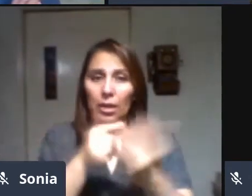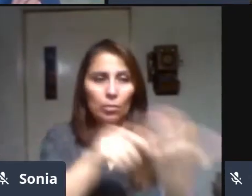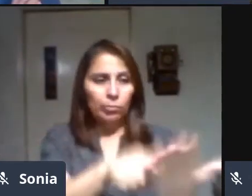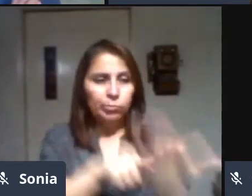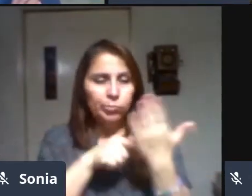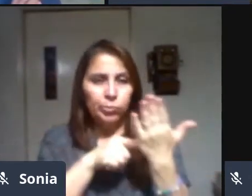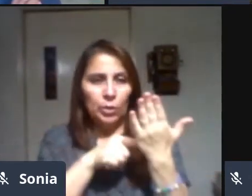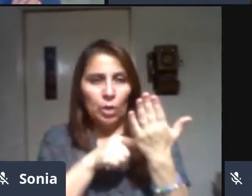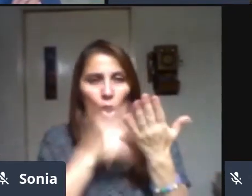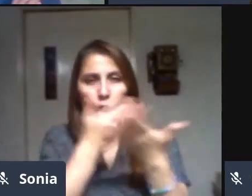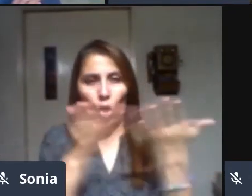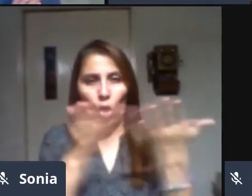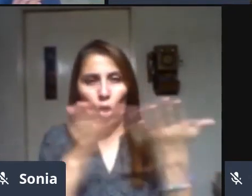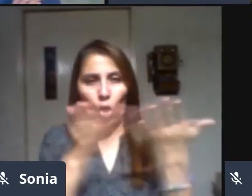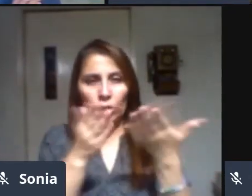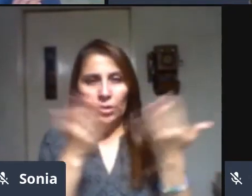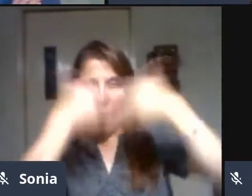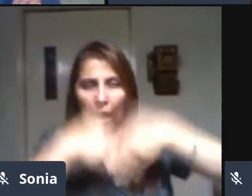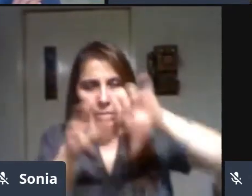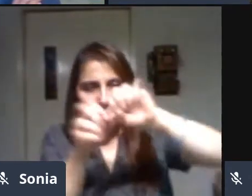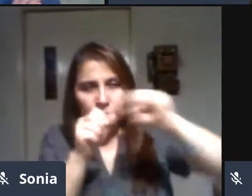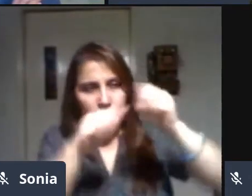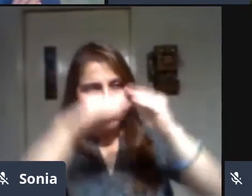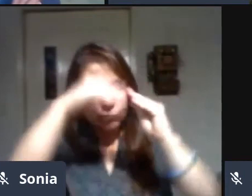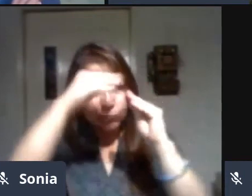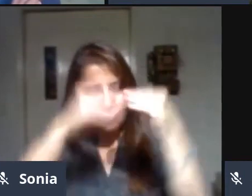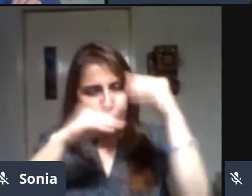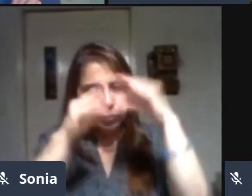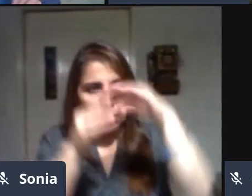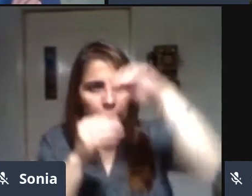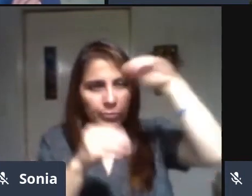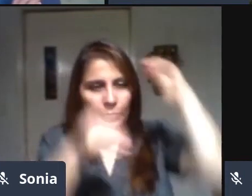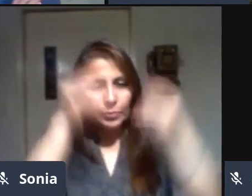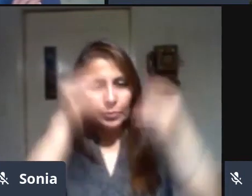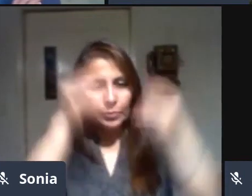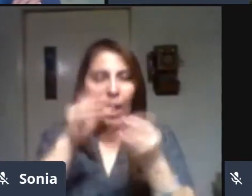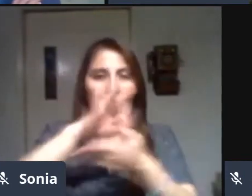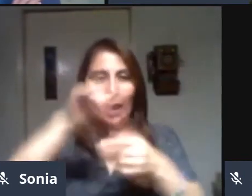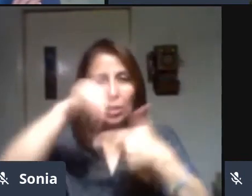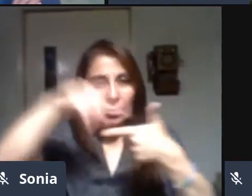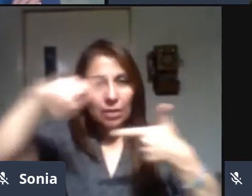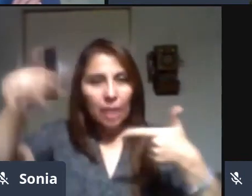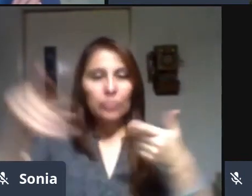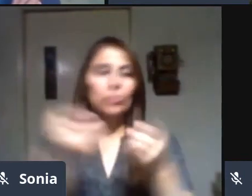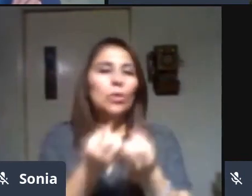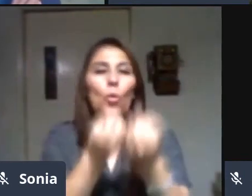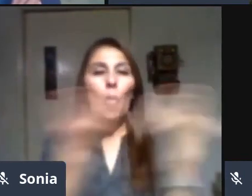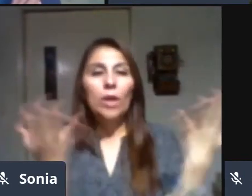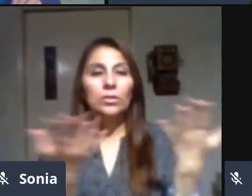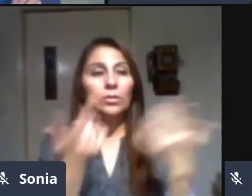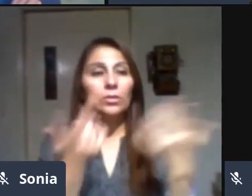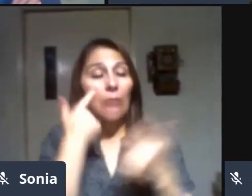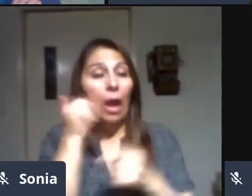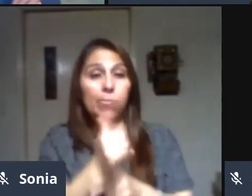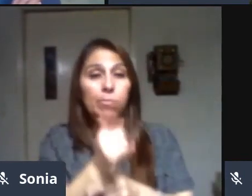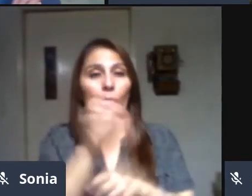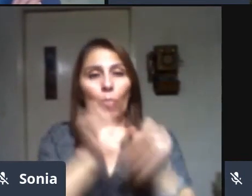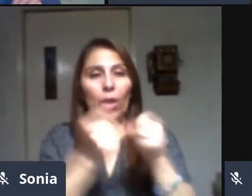en los datos en las cifras en el caso particular eso por una parte